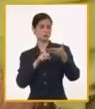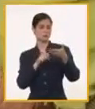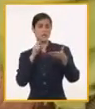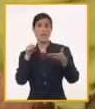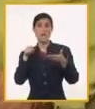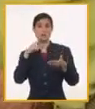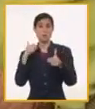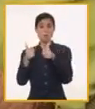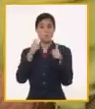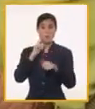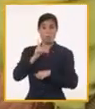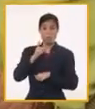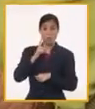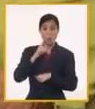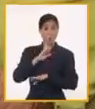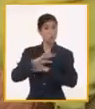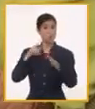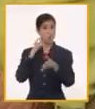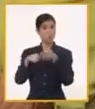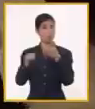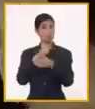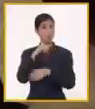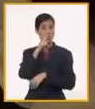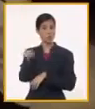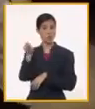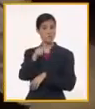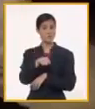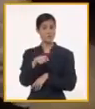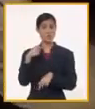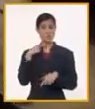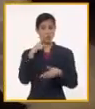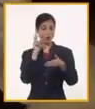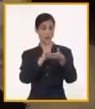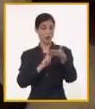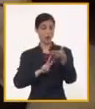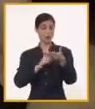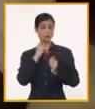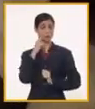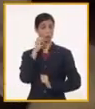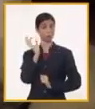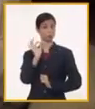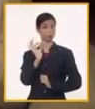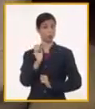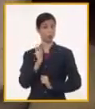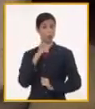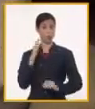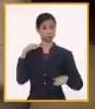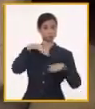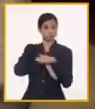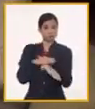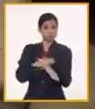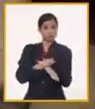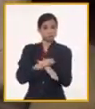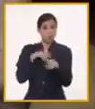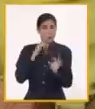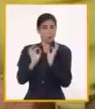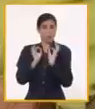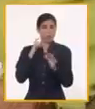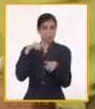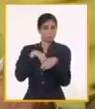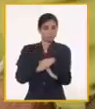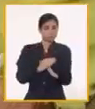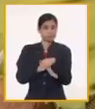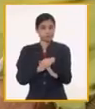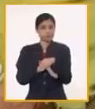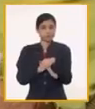liquida eso o vamos para otro lado. ¿Usted nunca leyó ese documento? No, yo qué va, si yo cerrado con 10 o 12 precintas de esas puestos ellos. ¿No? Voy a